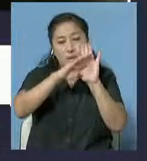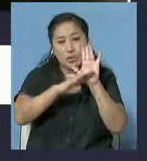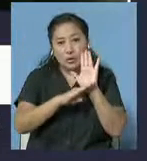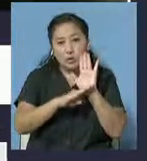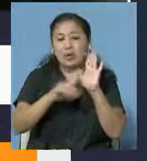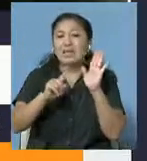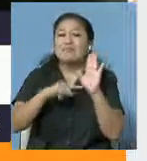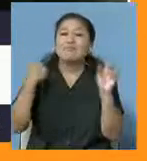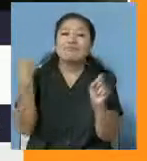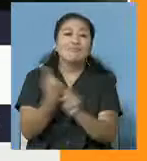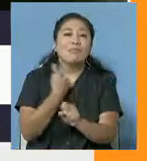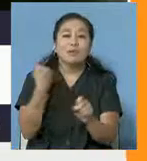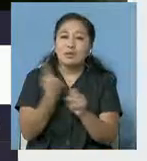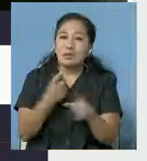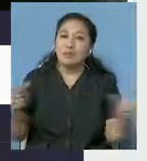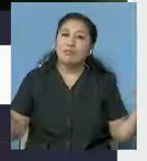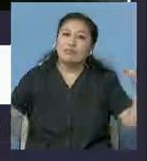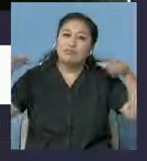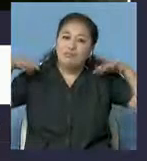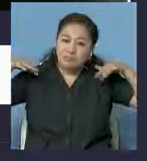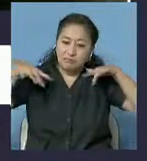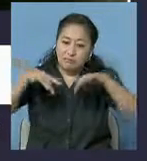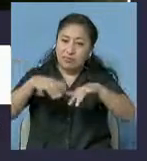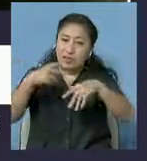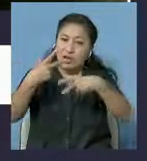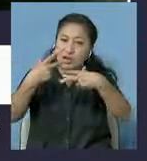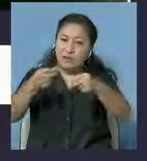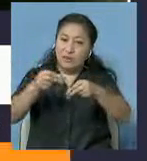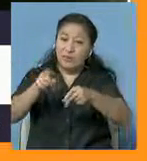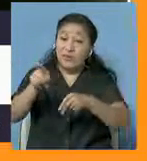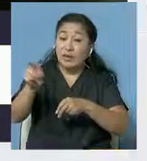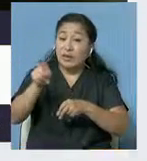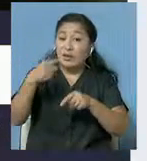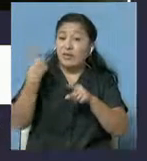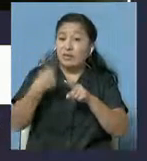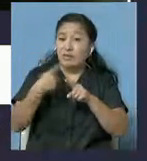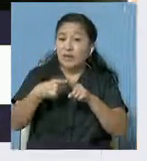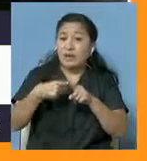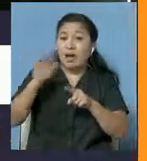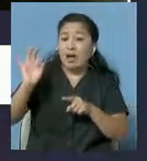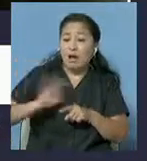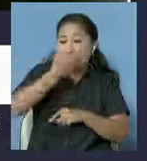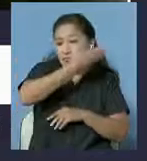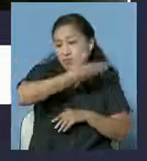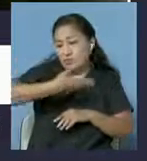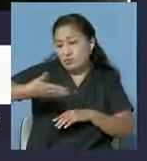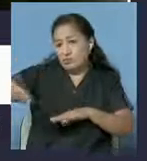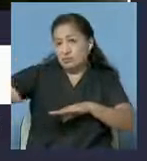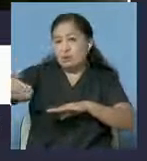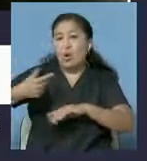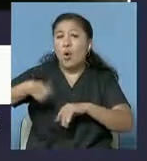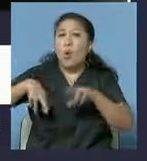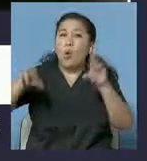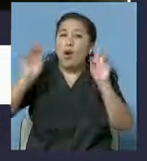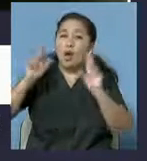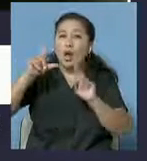nos impide, ¿no es cierto?, la reunión en masa de gente, festejar durante todo el año. Dios quiera que en